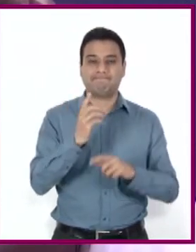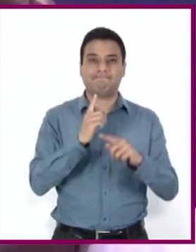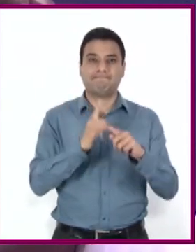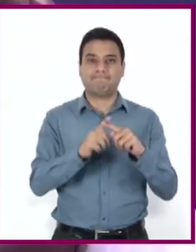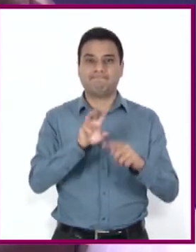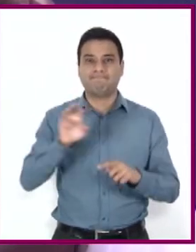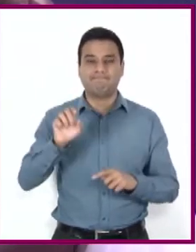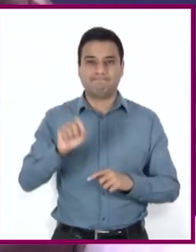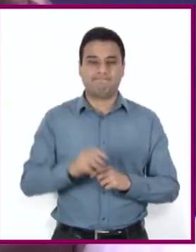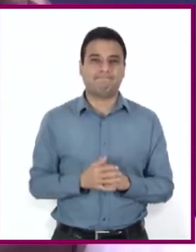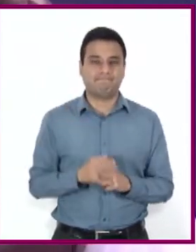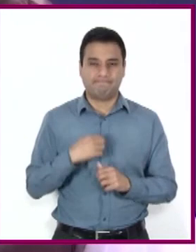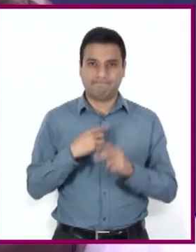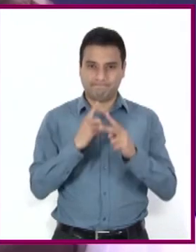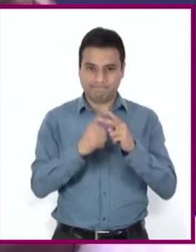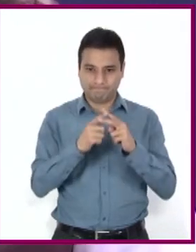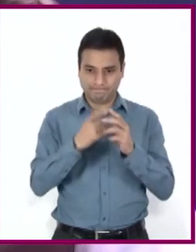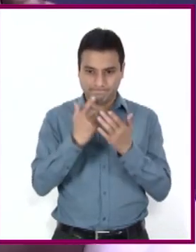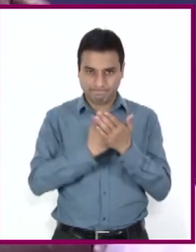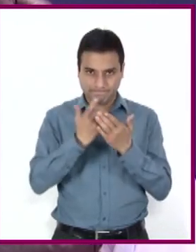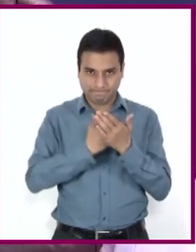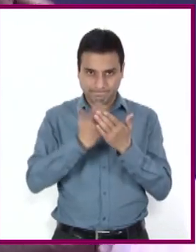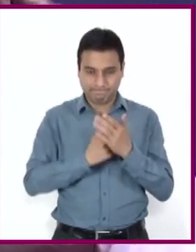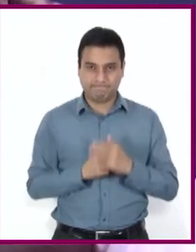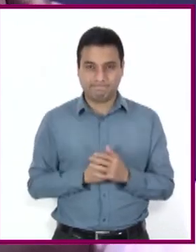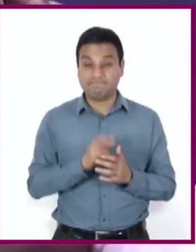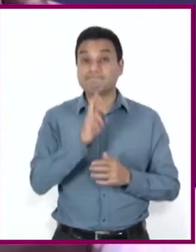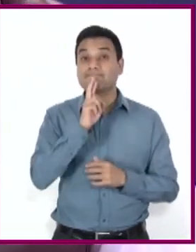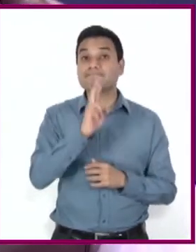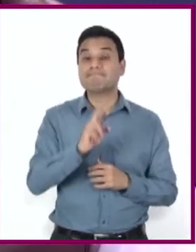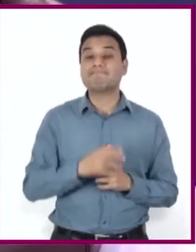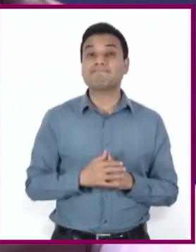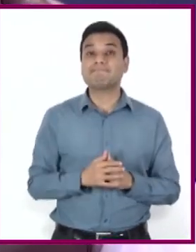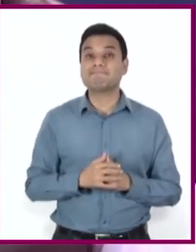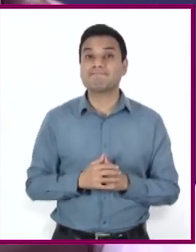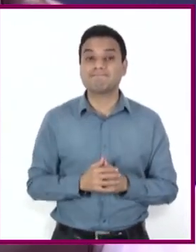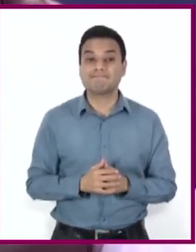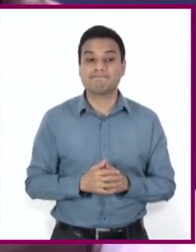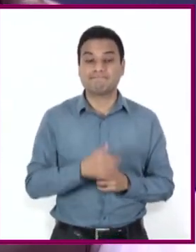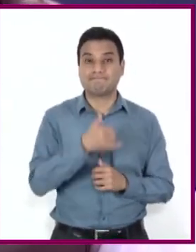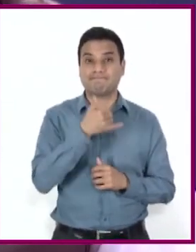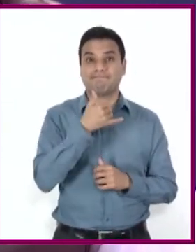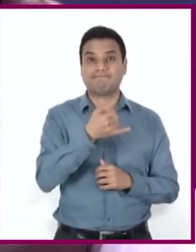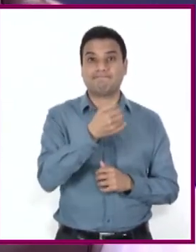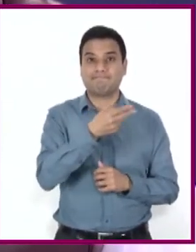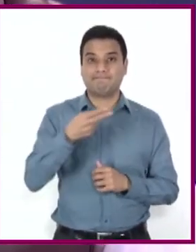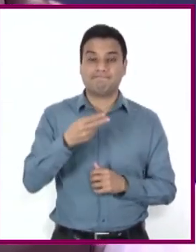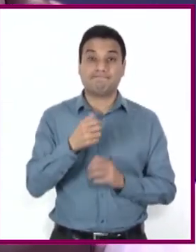320. Calculando el producto, obtenemos el resultado. Y es igual a